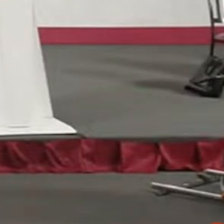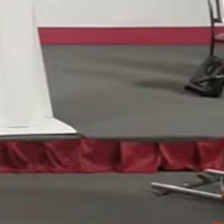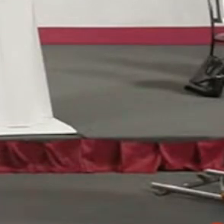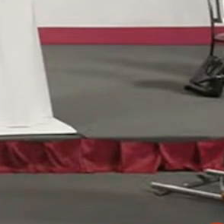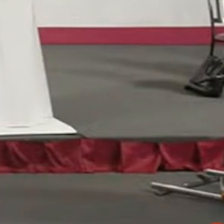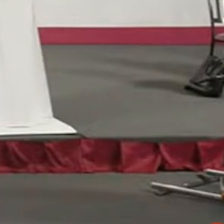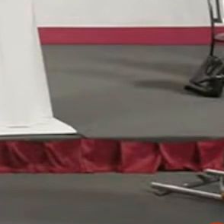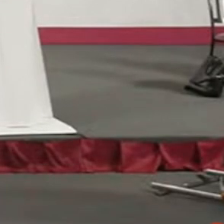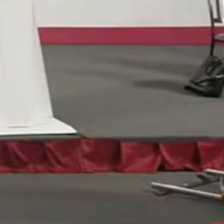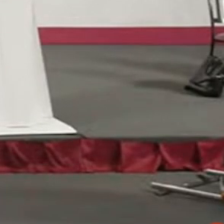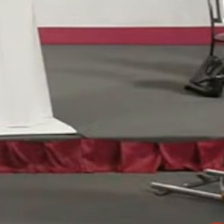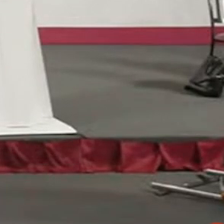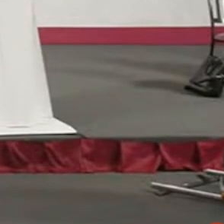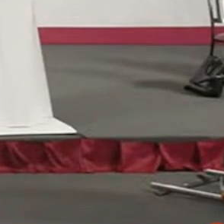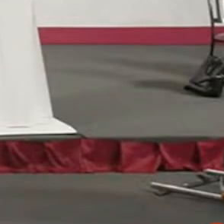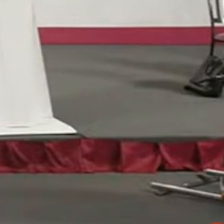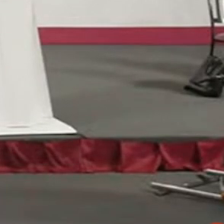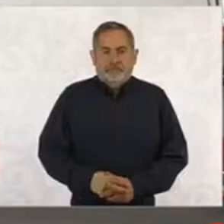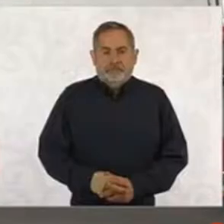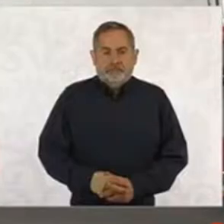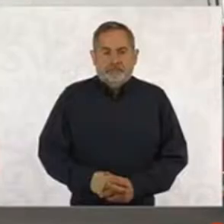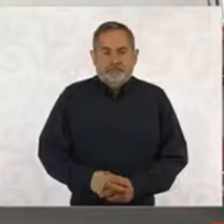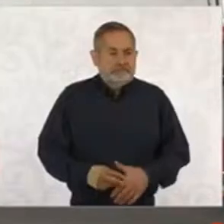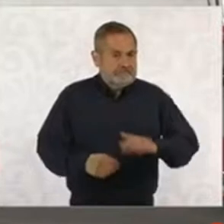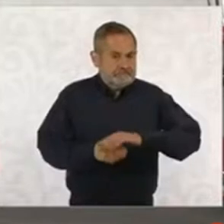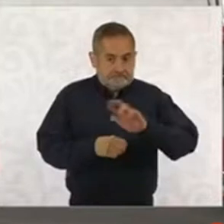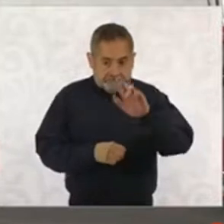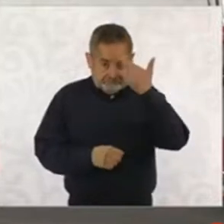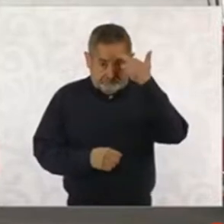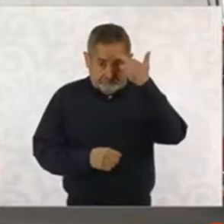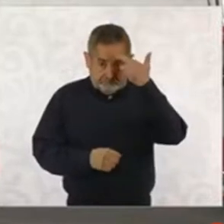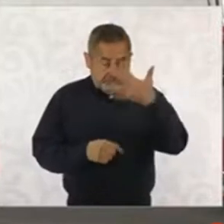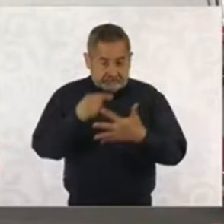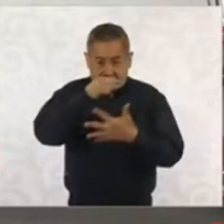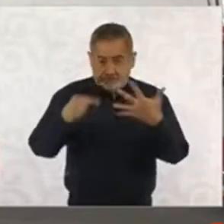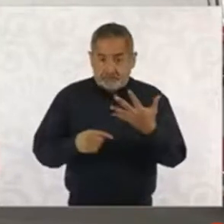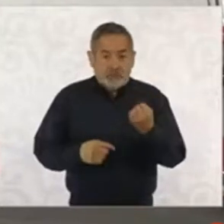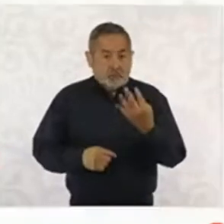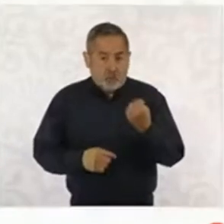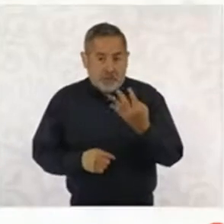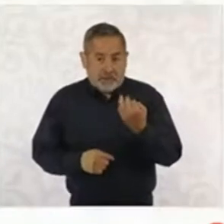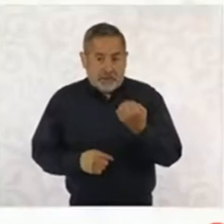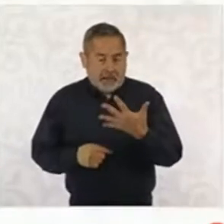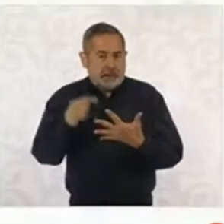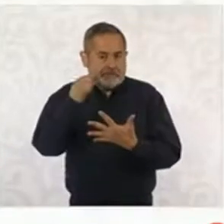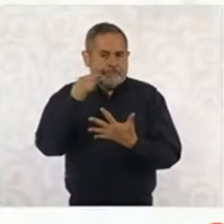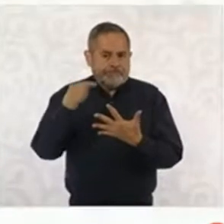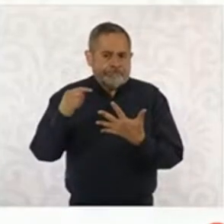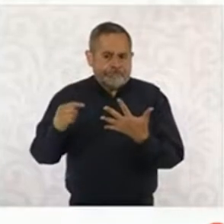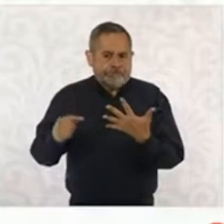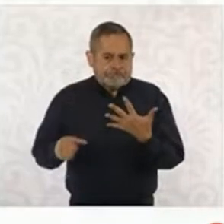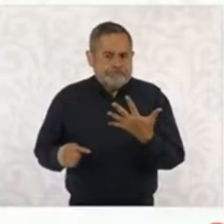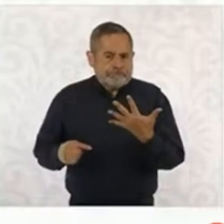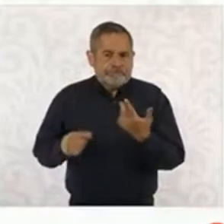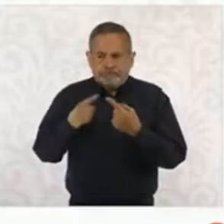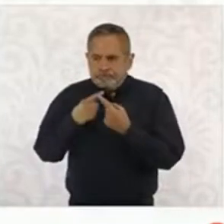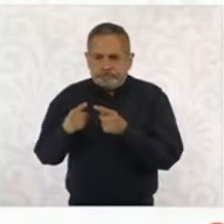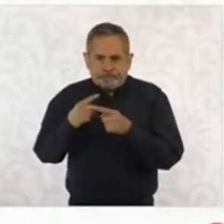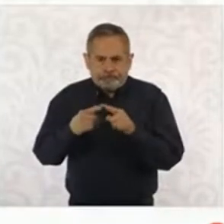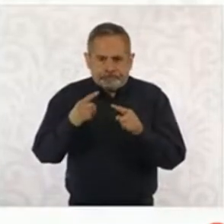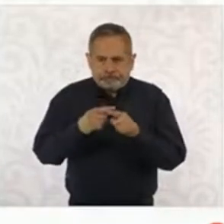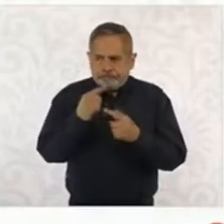Solo para recordar que en estos 9 asuntos o en estos 9 diferentes